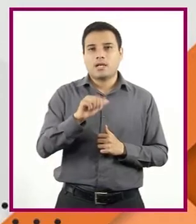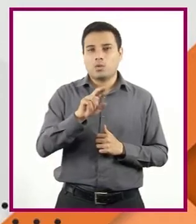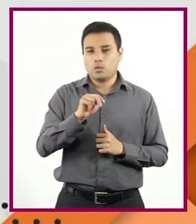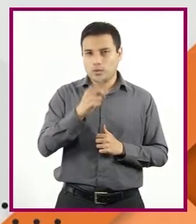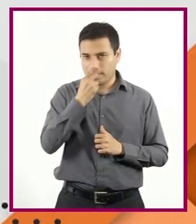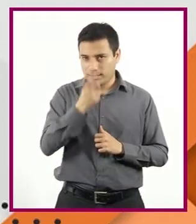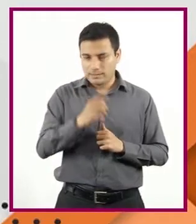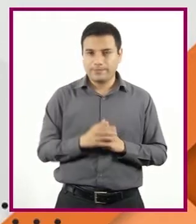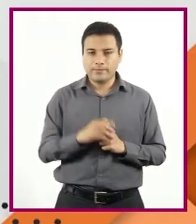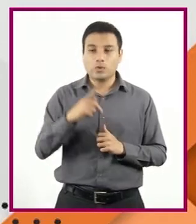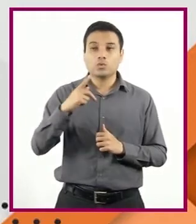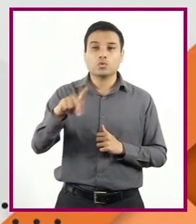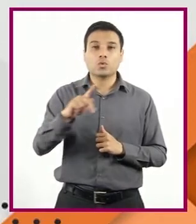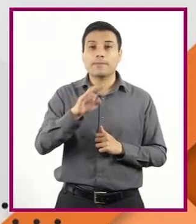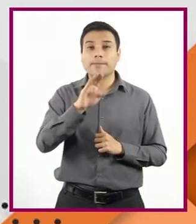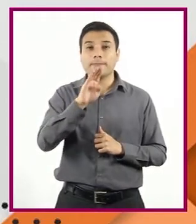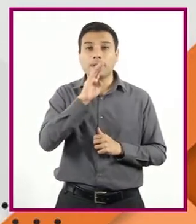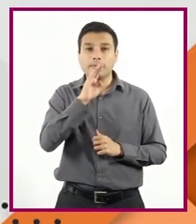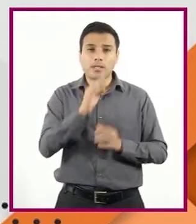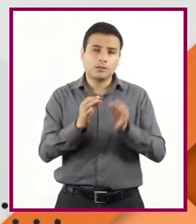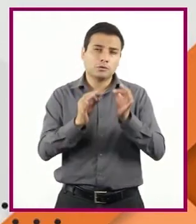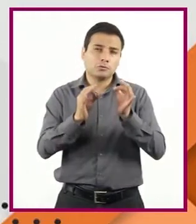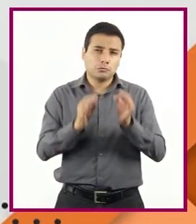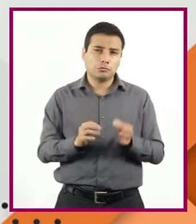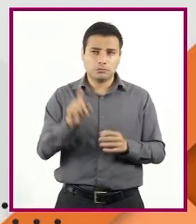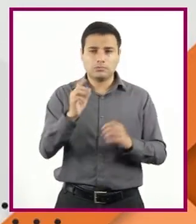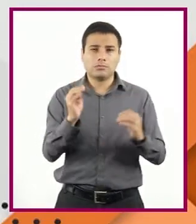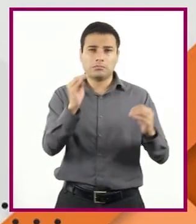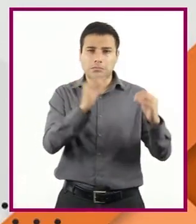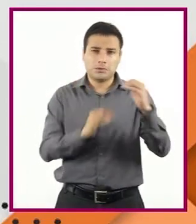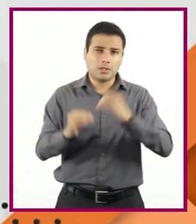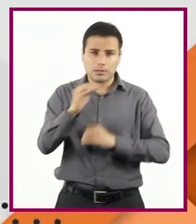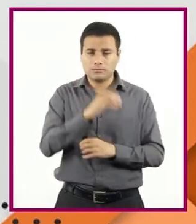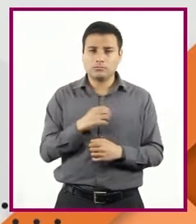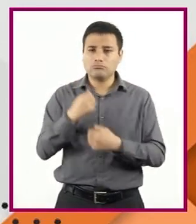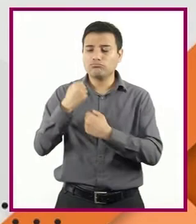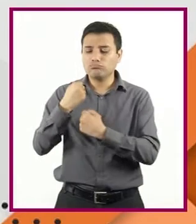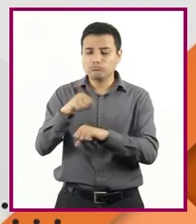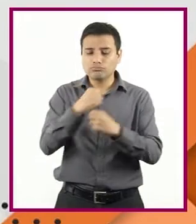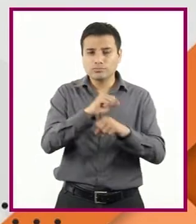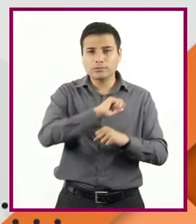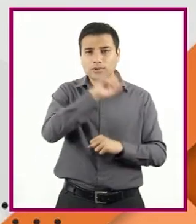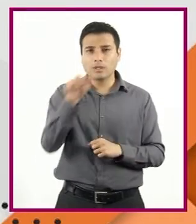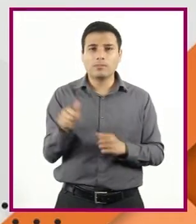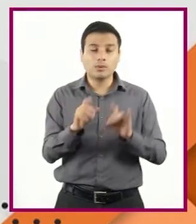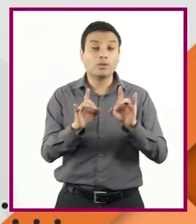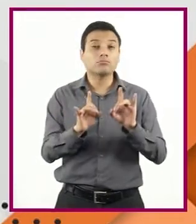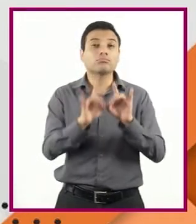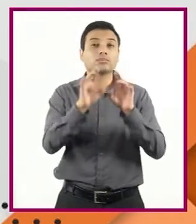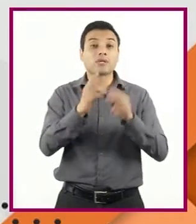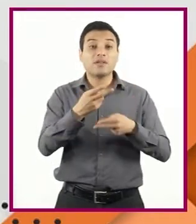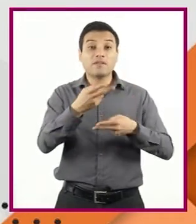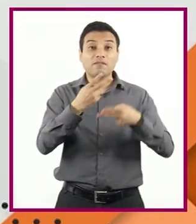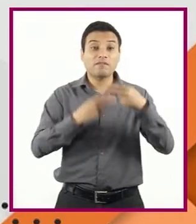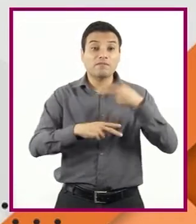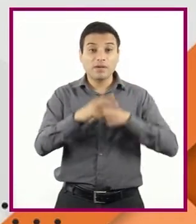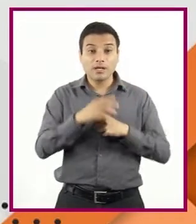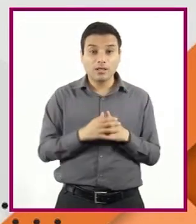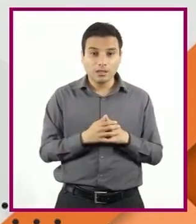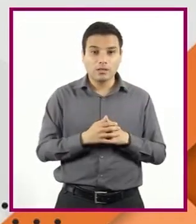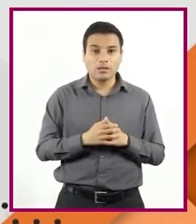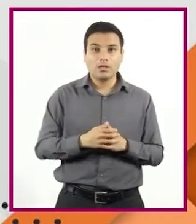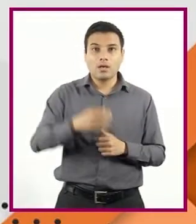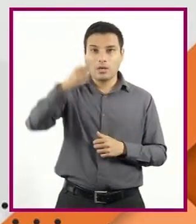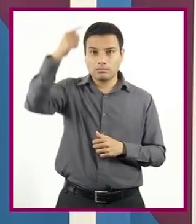su madre, Coatlicue, barría en la sierra de Coatepec, cuando de pronto descendió un plumón que ella tomó y